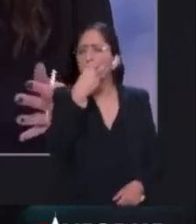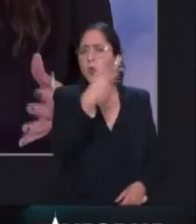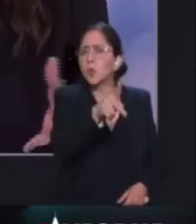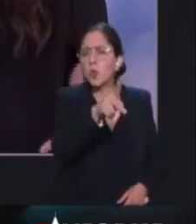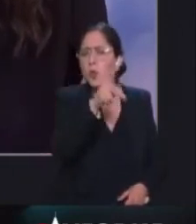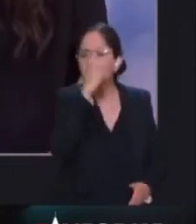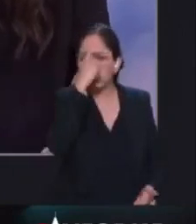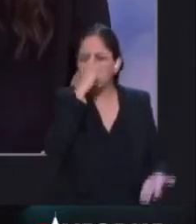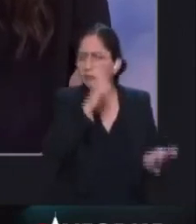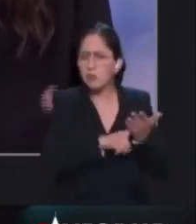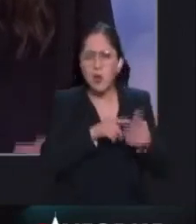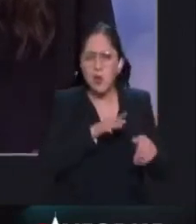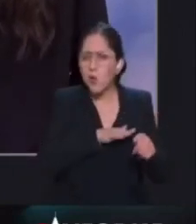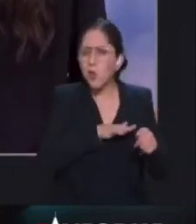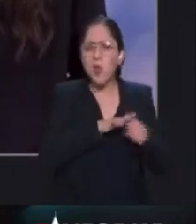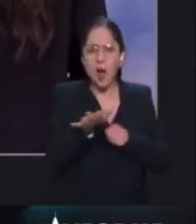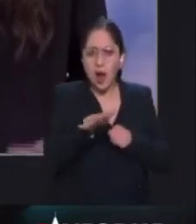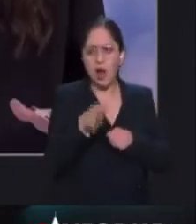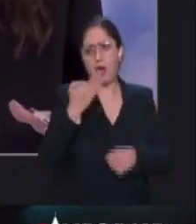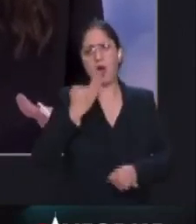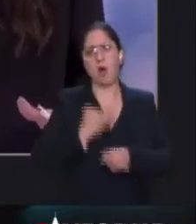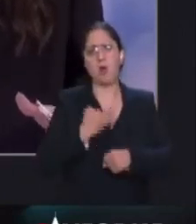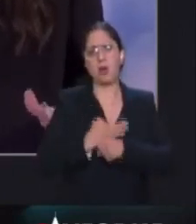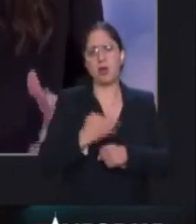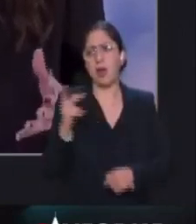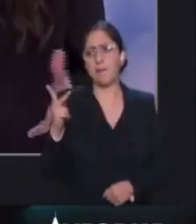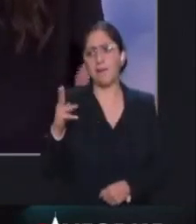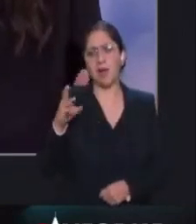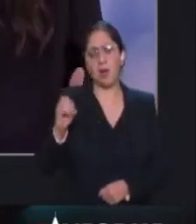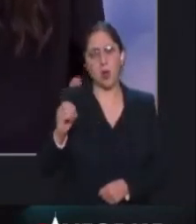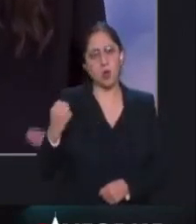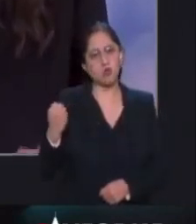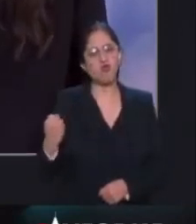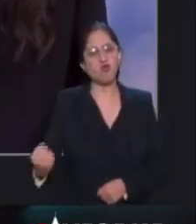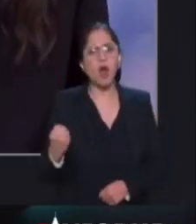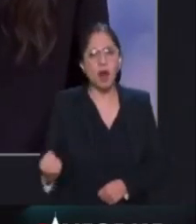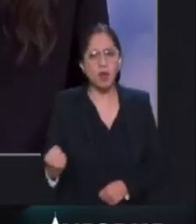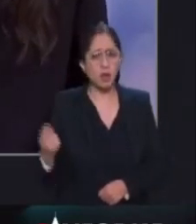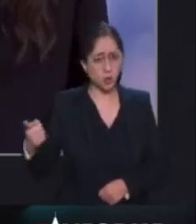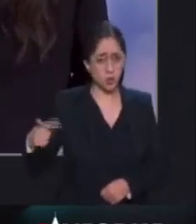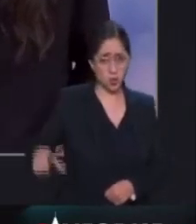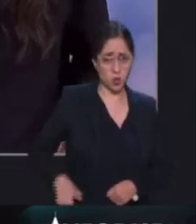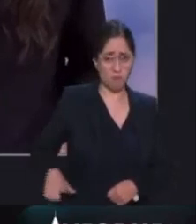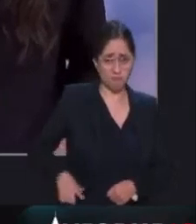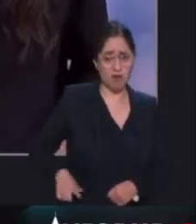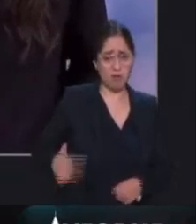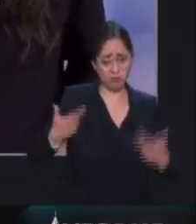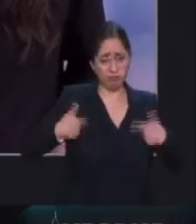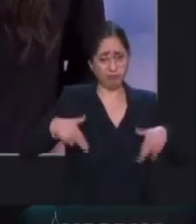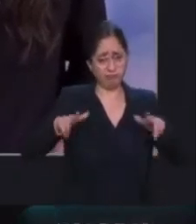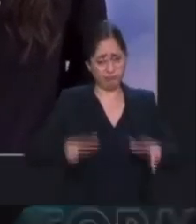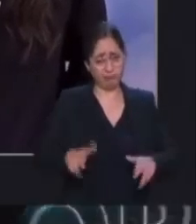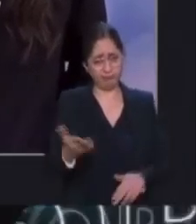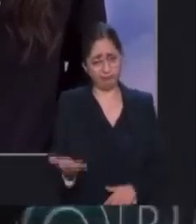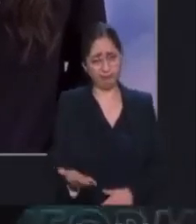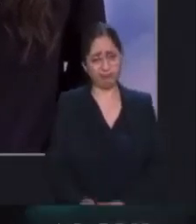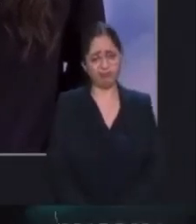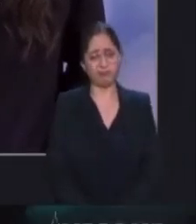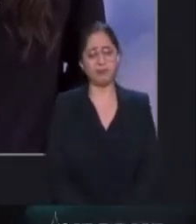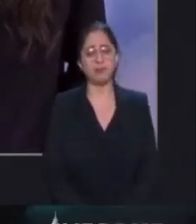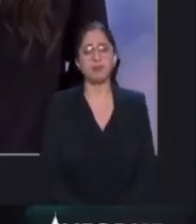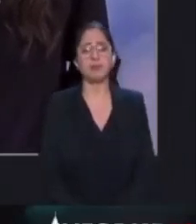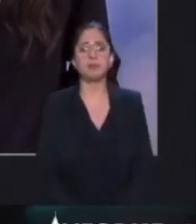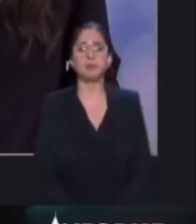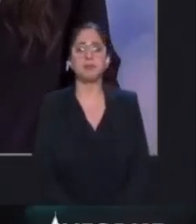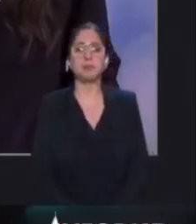son los principales retos que va a enfrentar ahora Pedro Castillo, en general, el gobierno que representa? Pedro Castillo ha sido, como tú